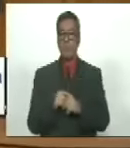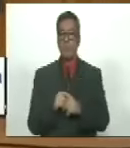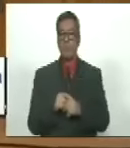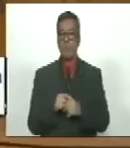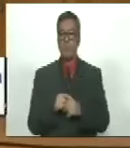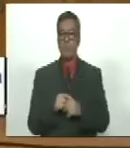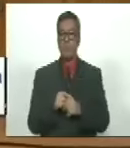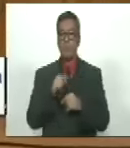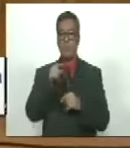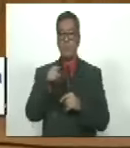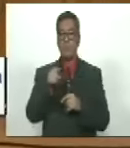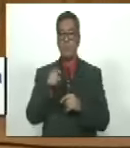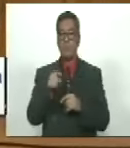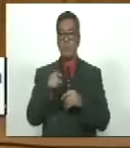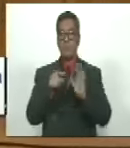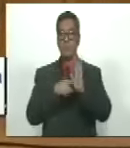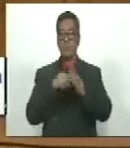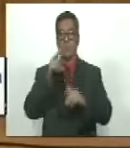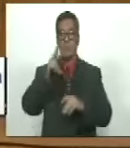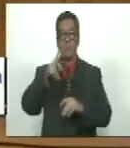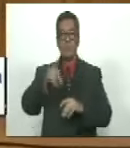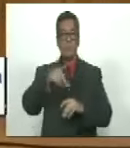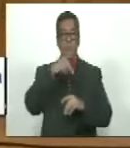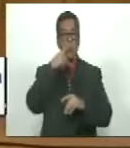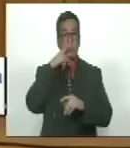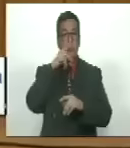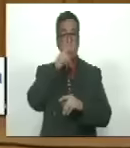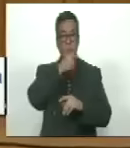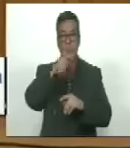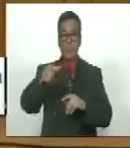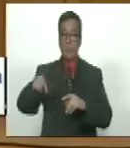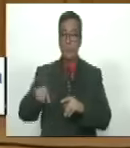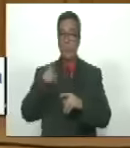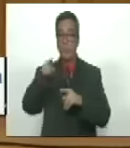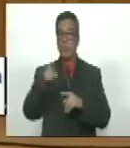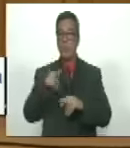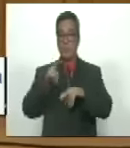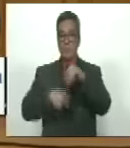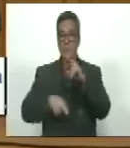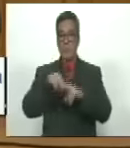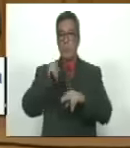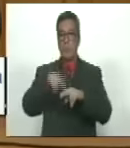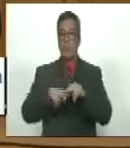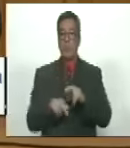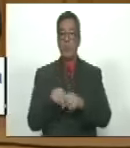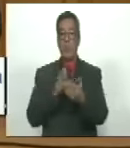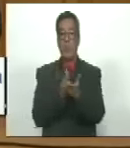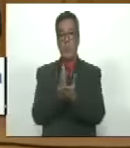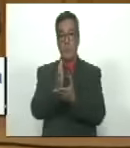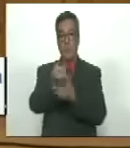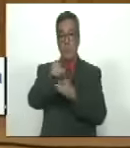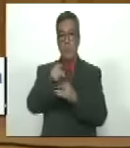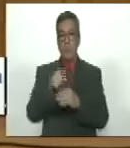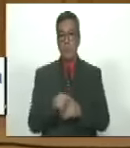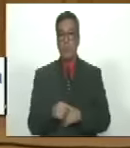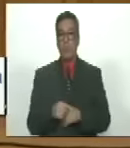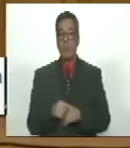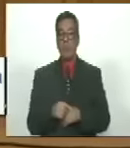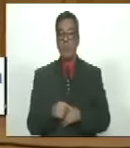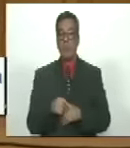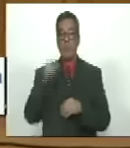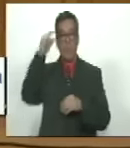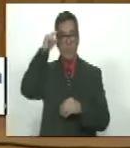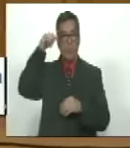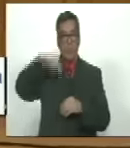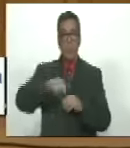prestos a que este mandato del pueblo que está en construcción, sigamos adelante para ello,